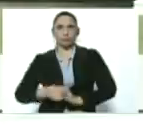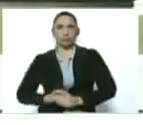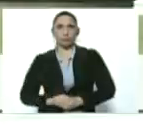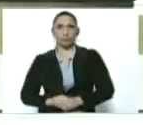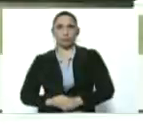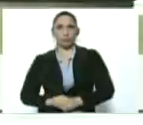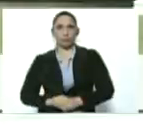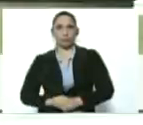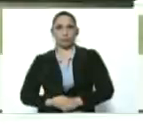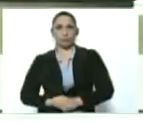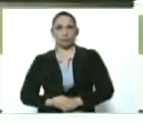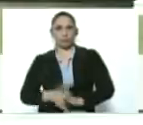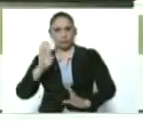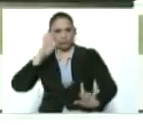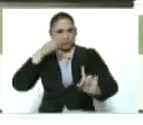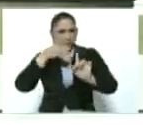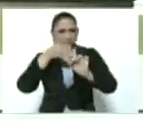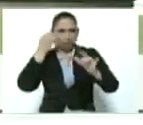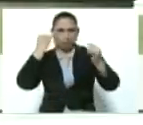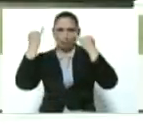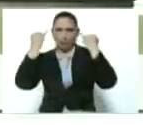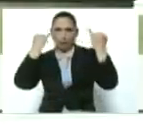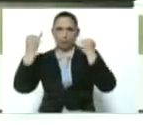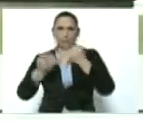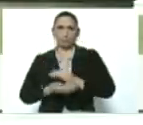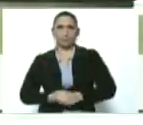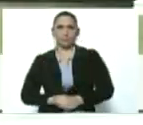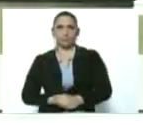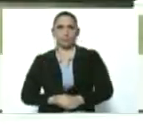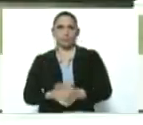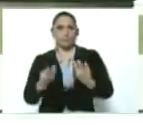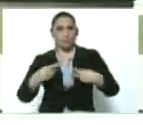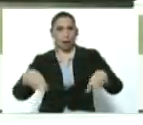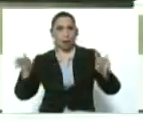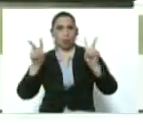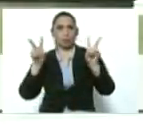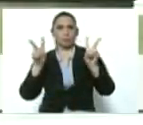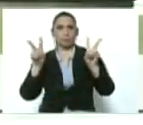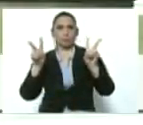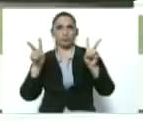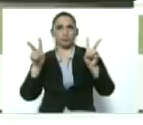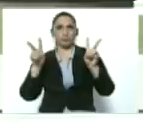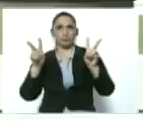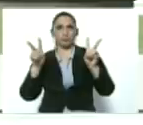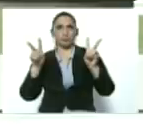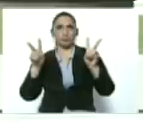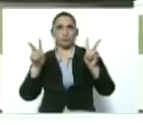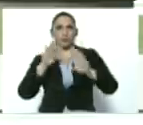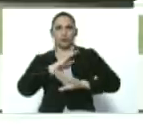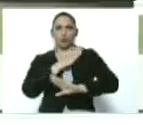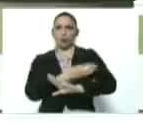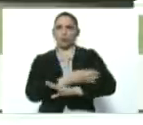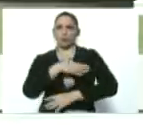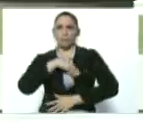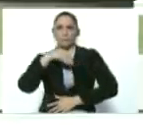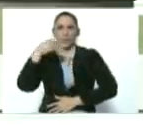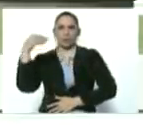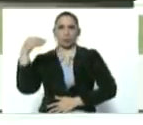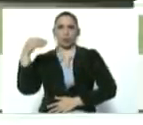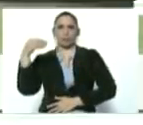de doctrina de ideas de valor de una fuerza espiritual